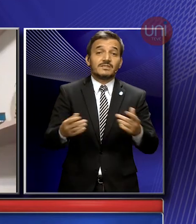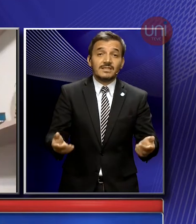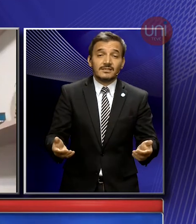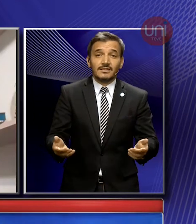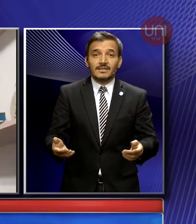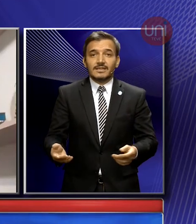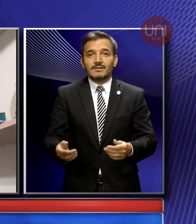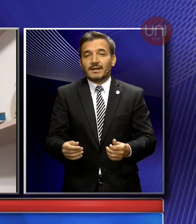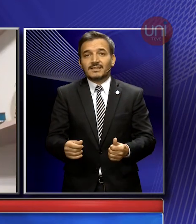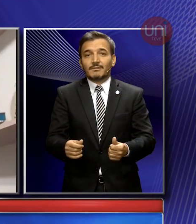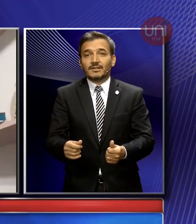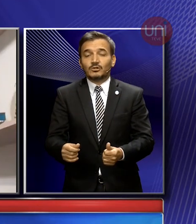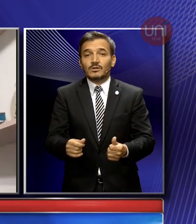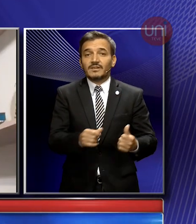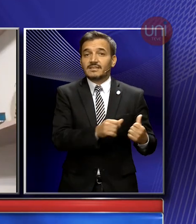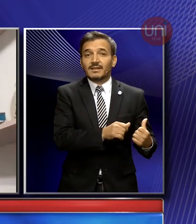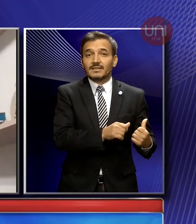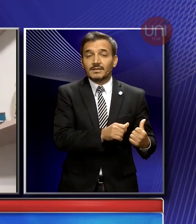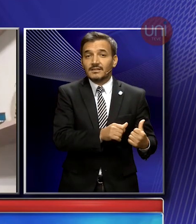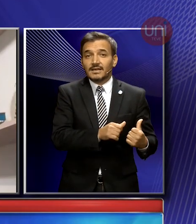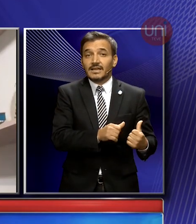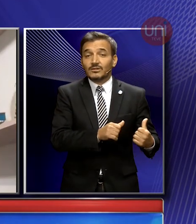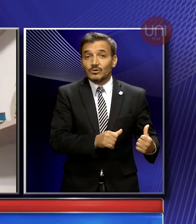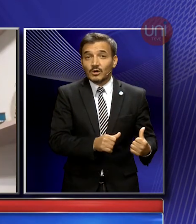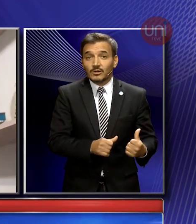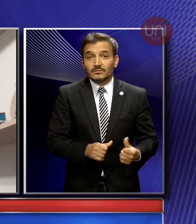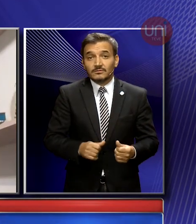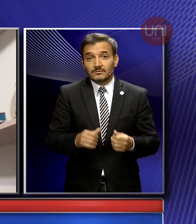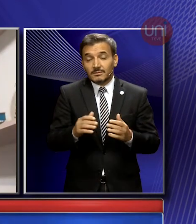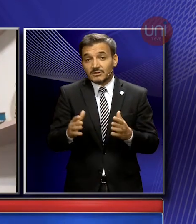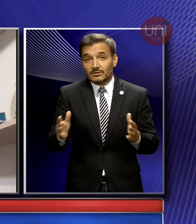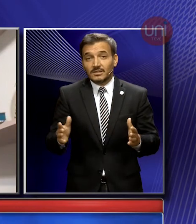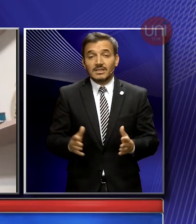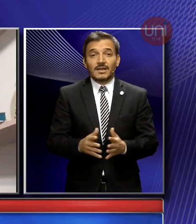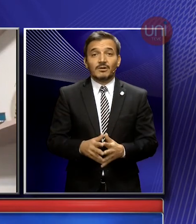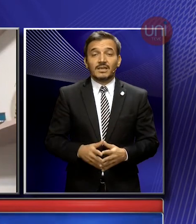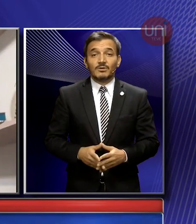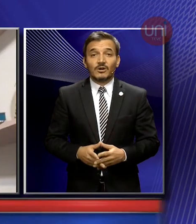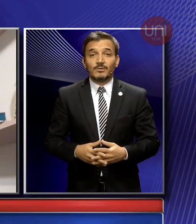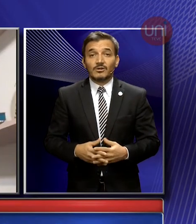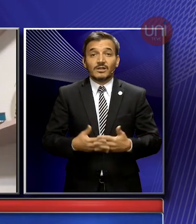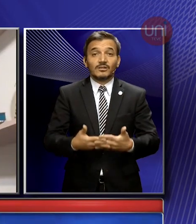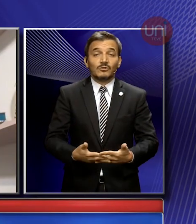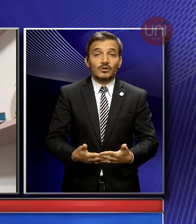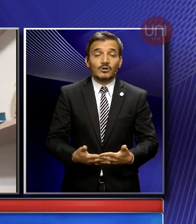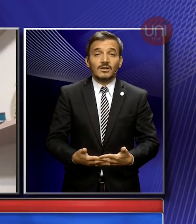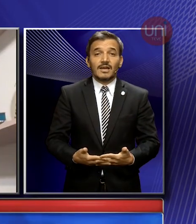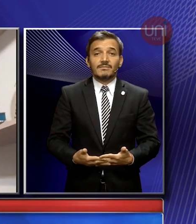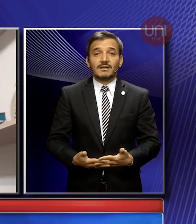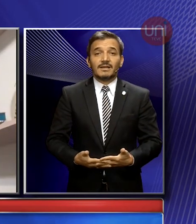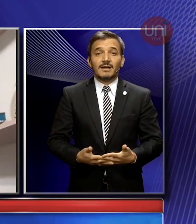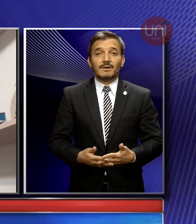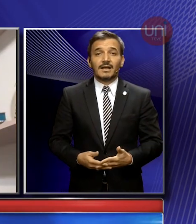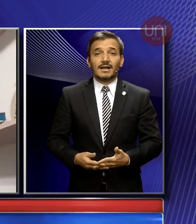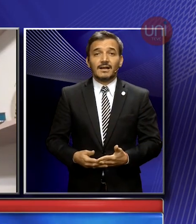es suficiente. Y van a estar trabajando todo el fin de semana también, generando un locro. De paso, indicamos que quien pueda comprarlo, generando un locro en